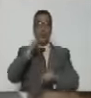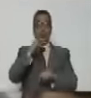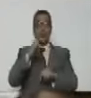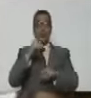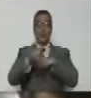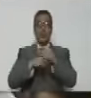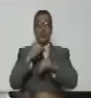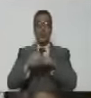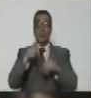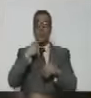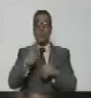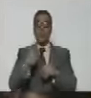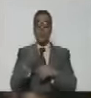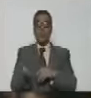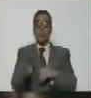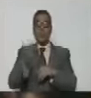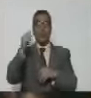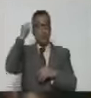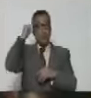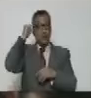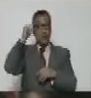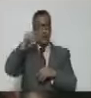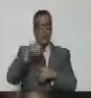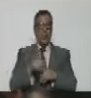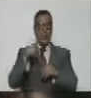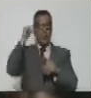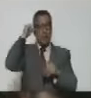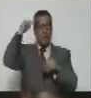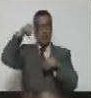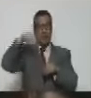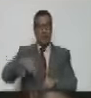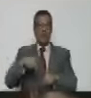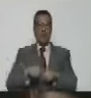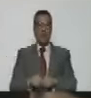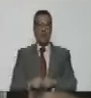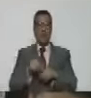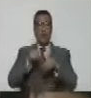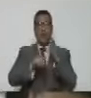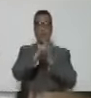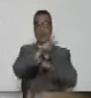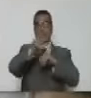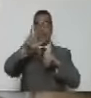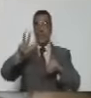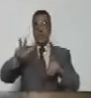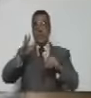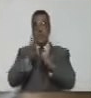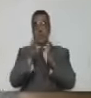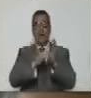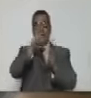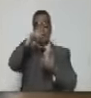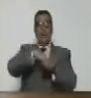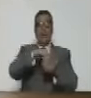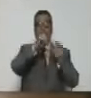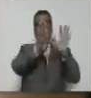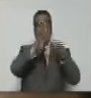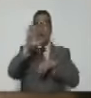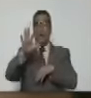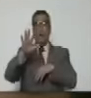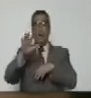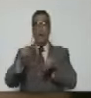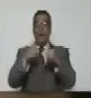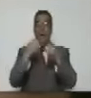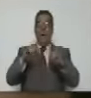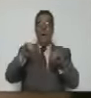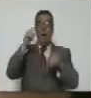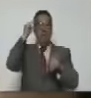hacer mención de una importante fecha. El día de hoy, 23 de abril, desde el año 1995, se celebra